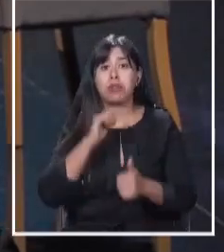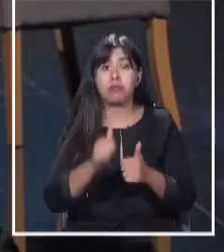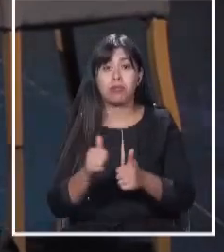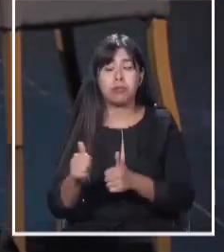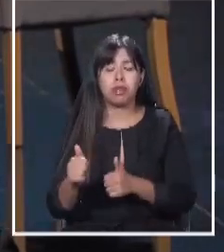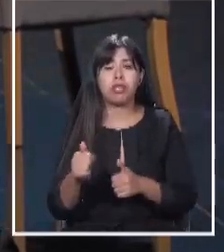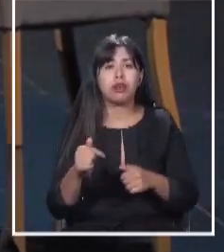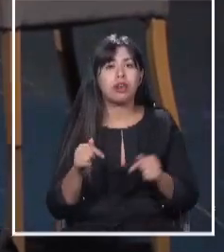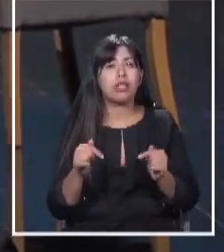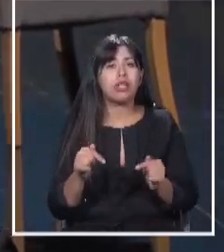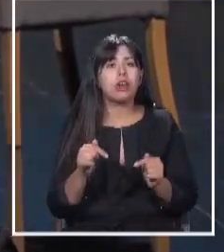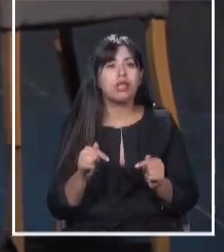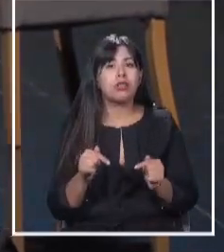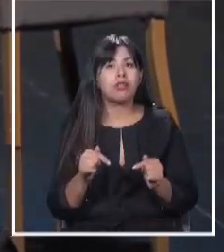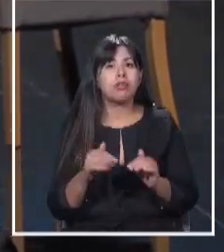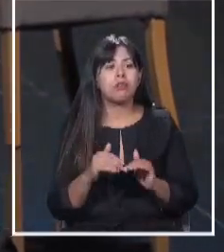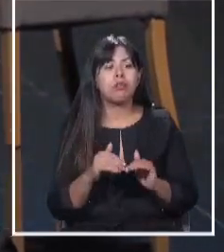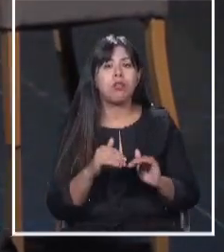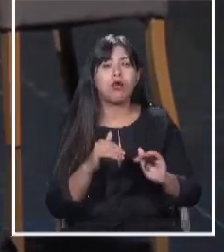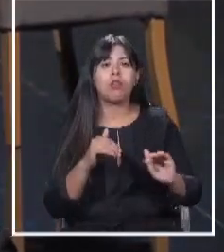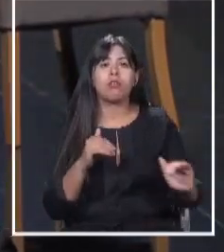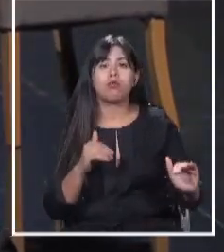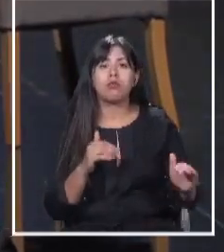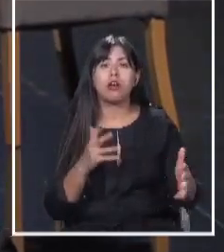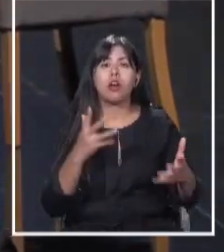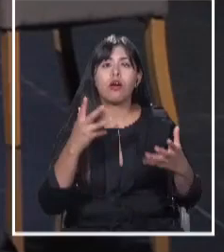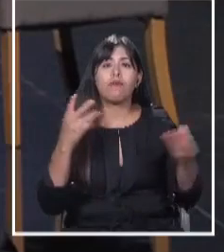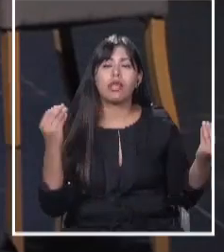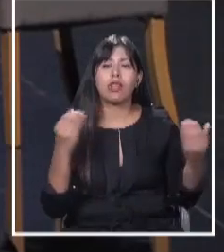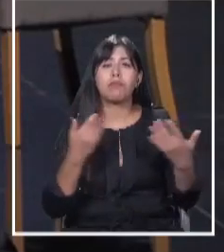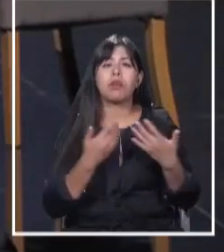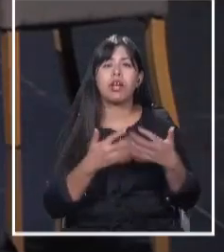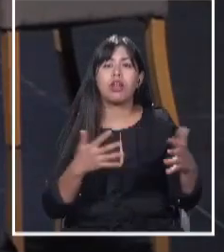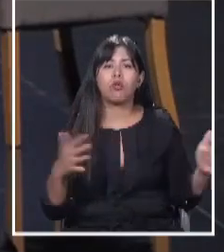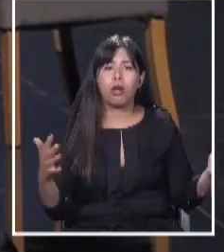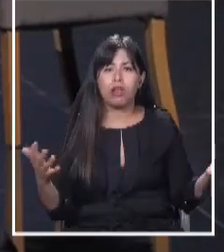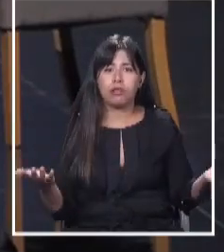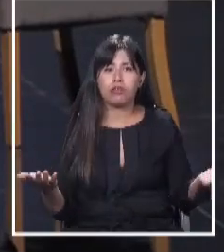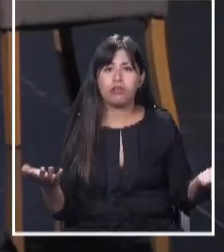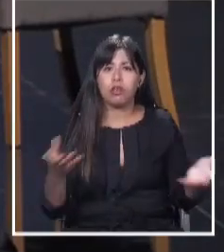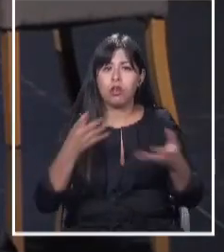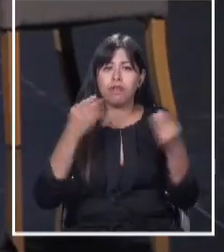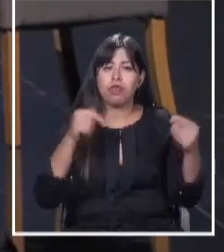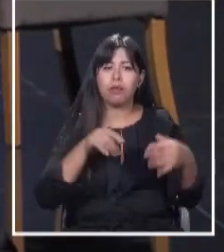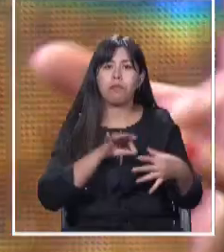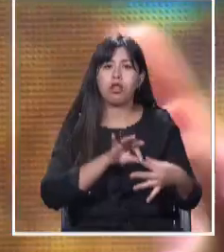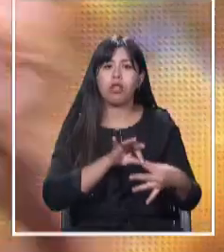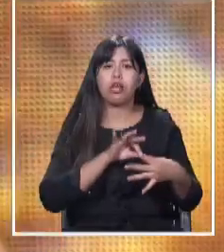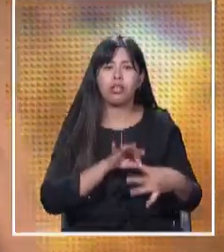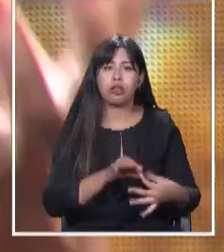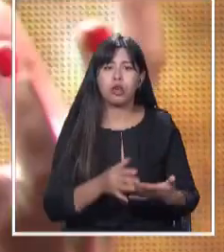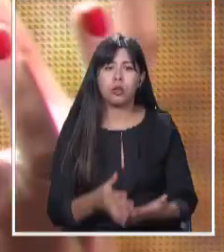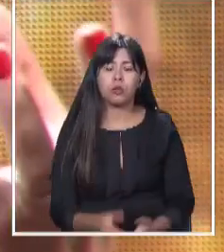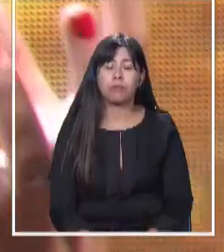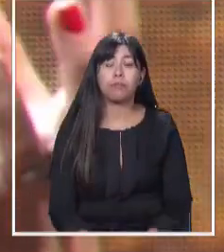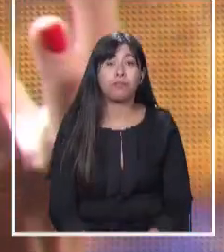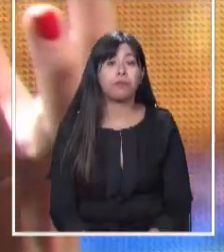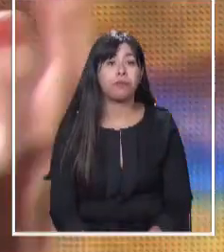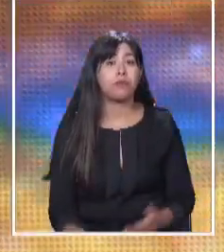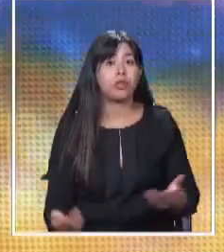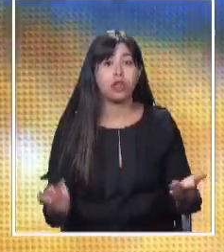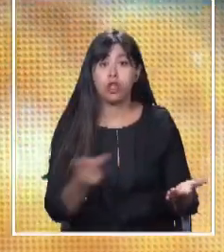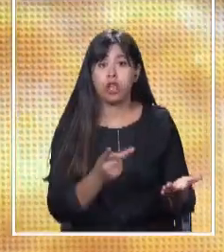muchas veces nos separamos y nos olvidamos justamente de la naturaleza y de esta conexión que tenemos. Y uniendo esas dos